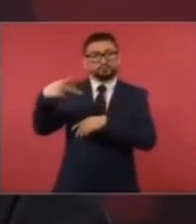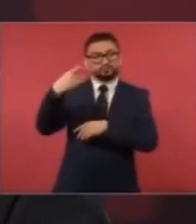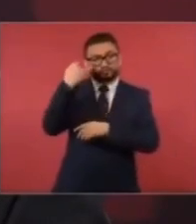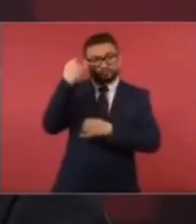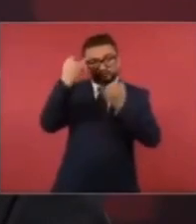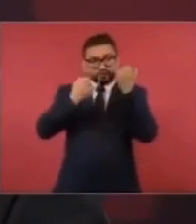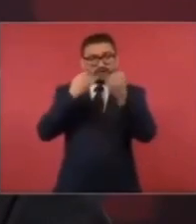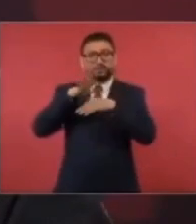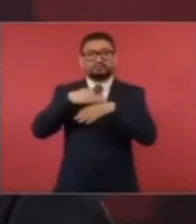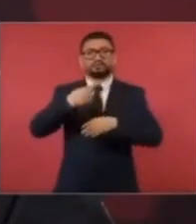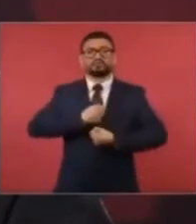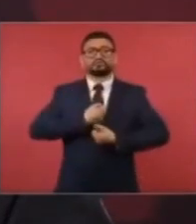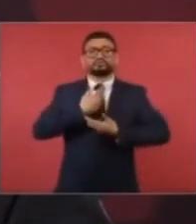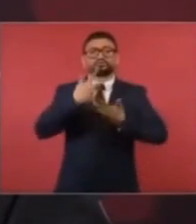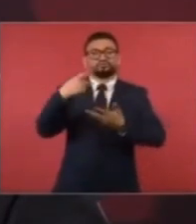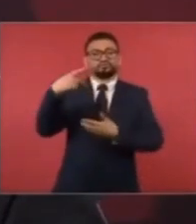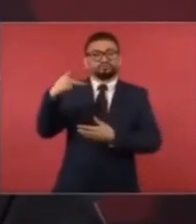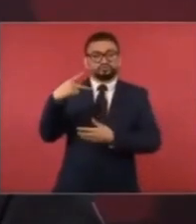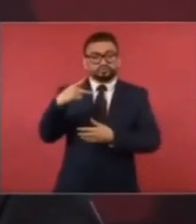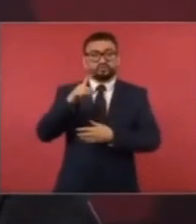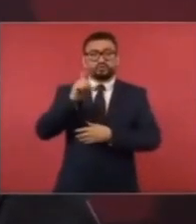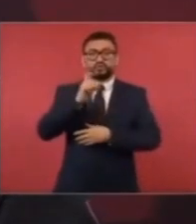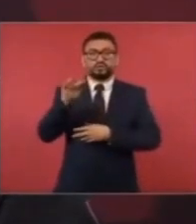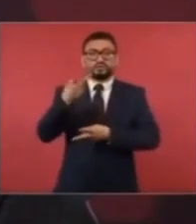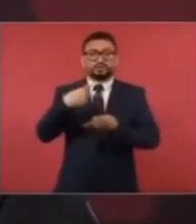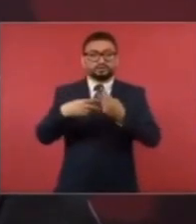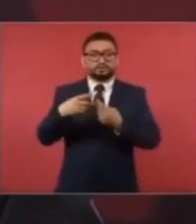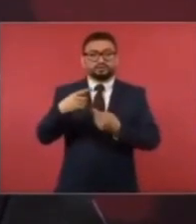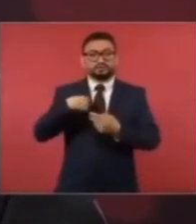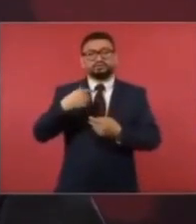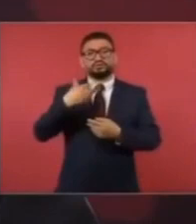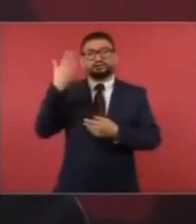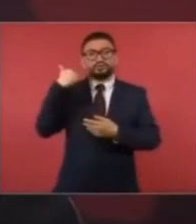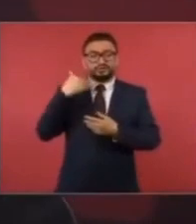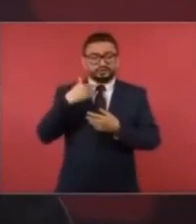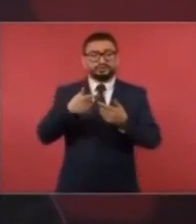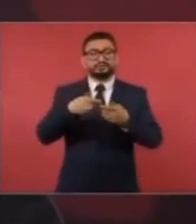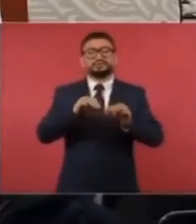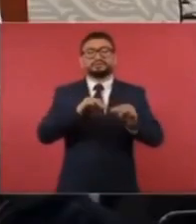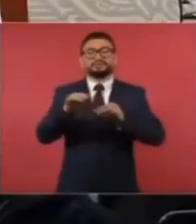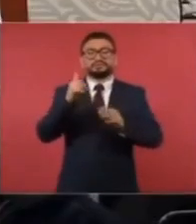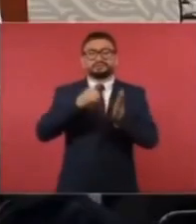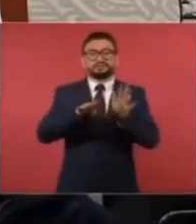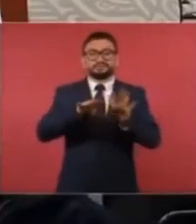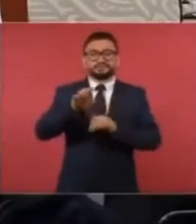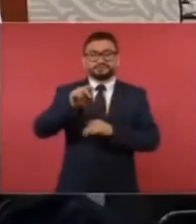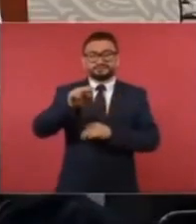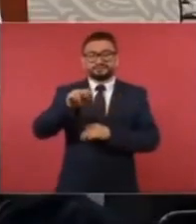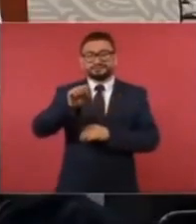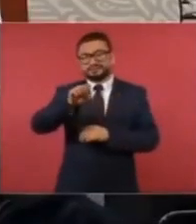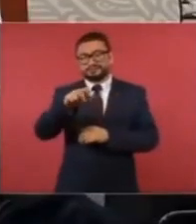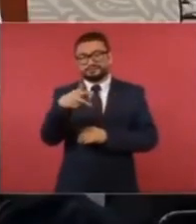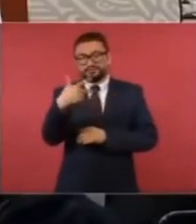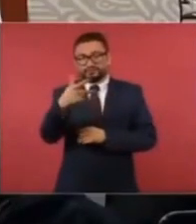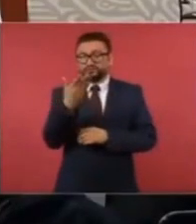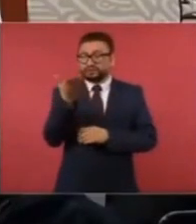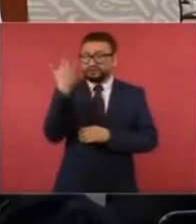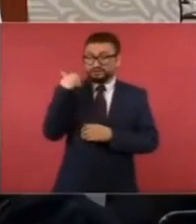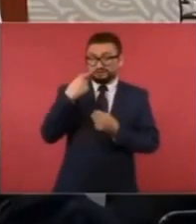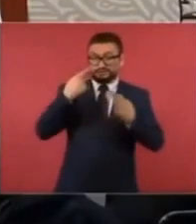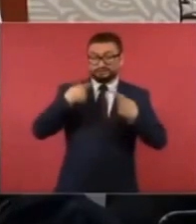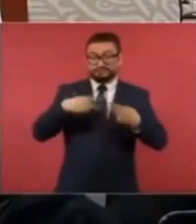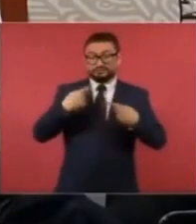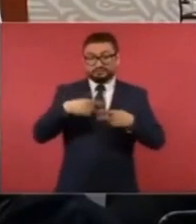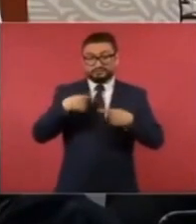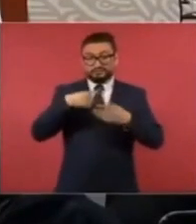dejar el sector salud sin atender y mandarle a latinos eh cantidades importantes de